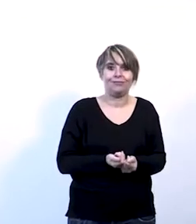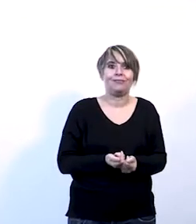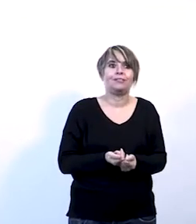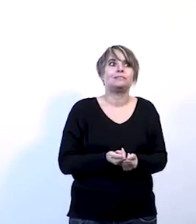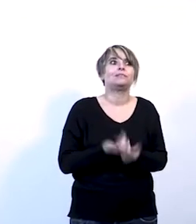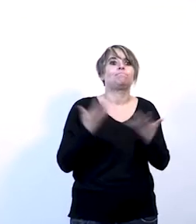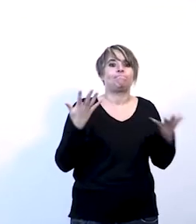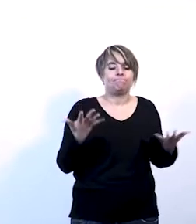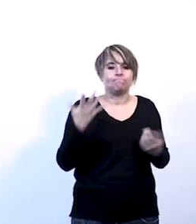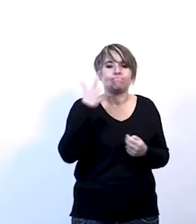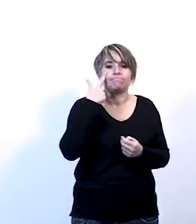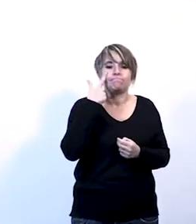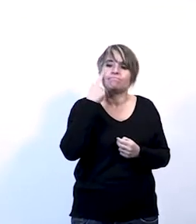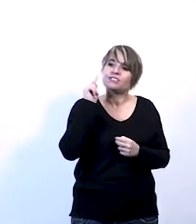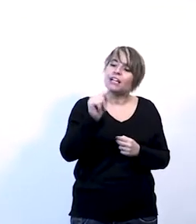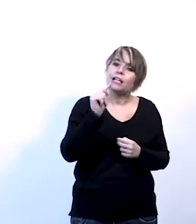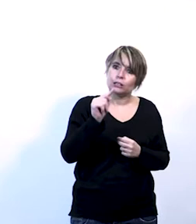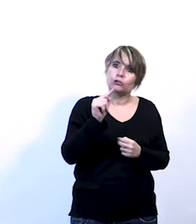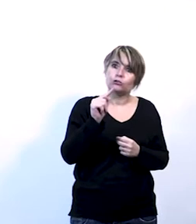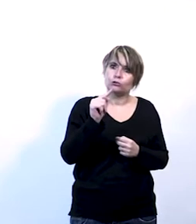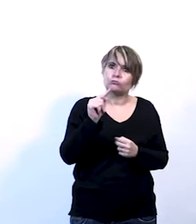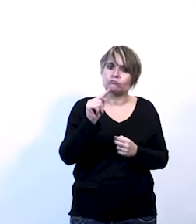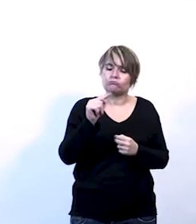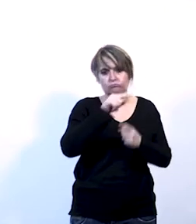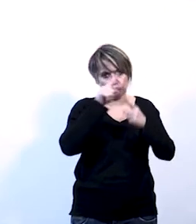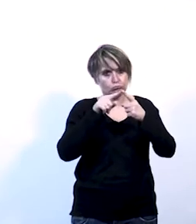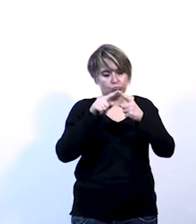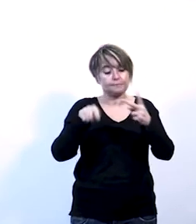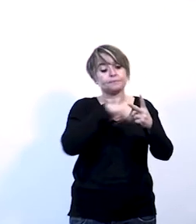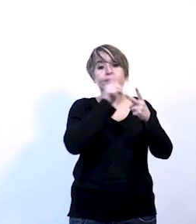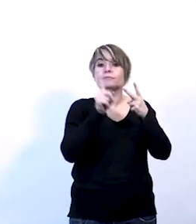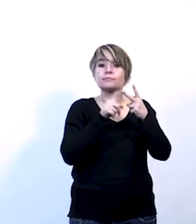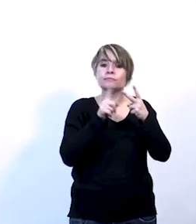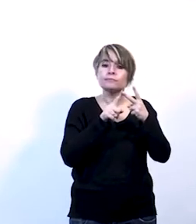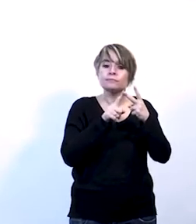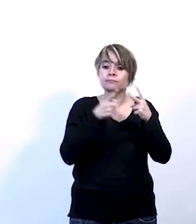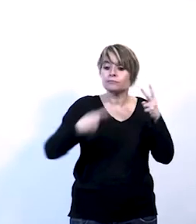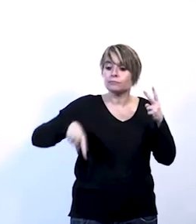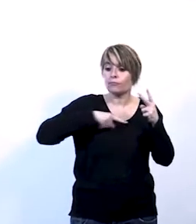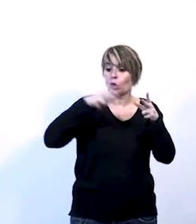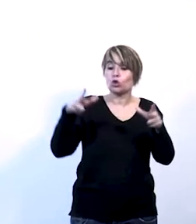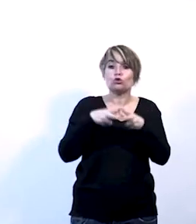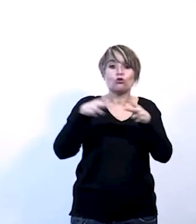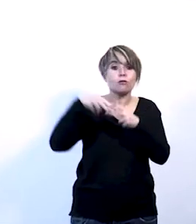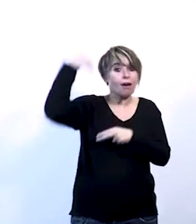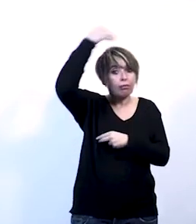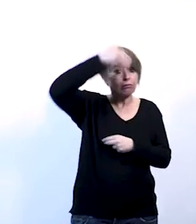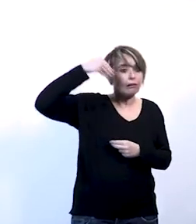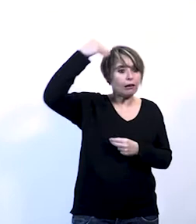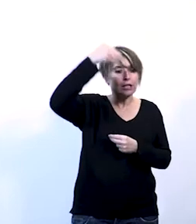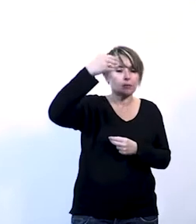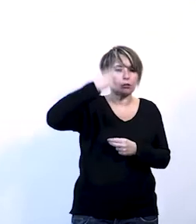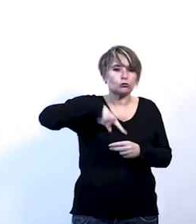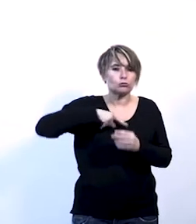Entonces, vamos a, eso es un punto que, para hablar. El otro es que como sociedad árabe tenemos mucho